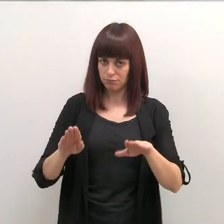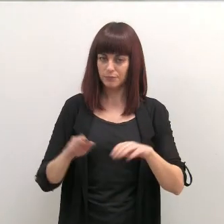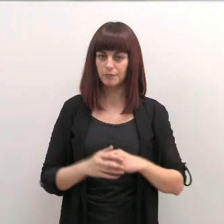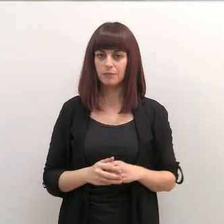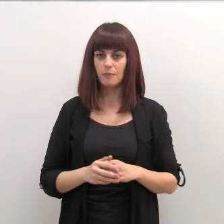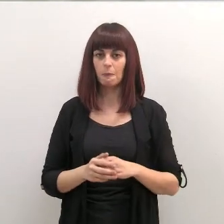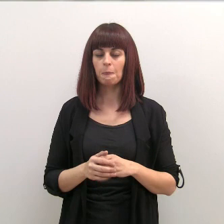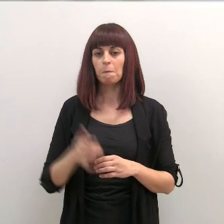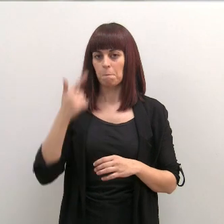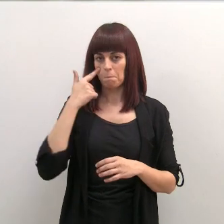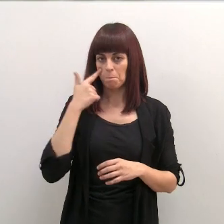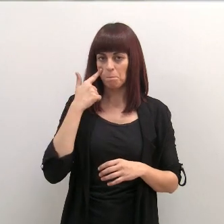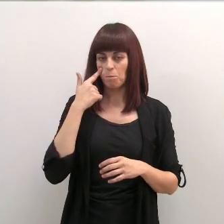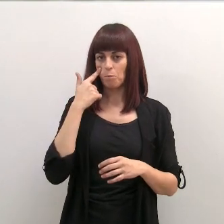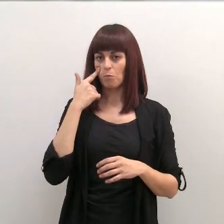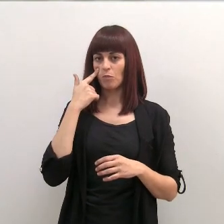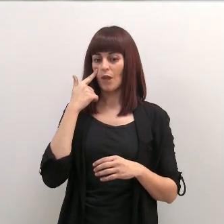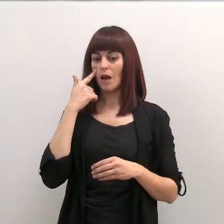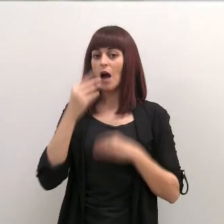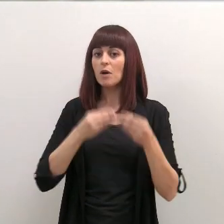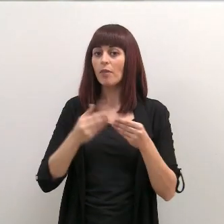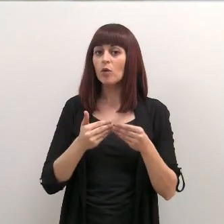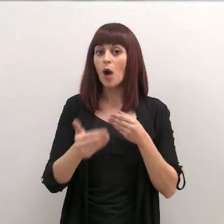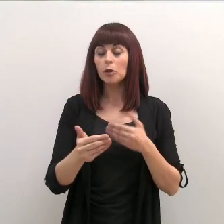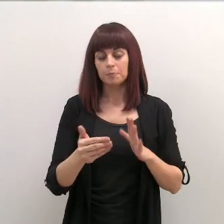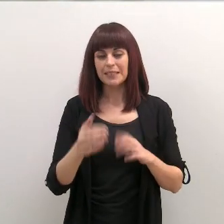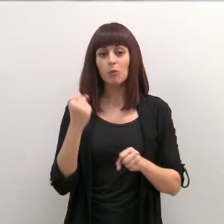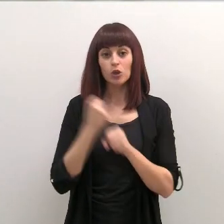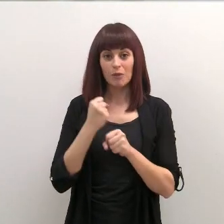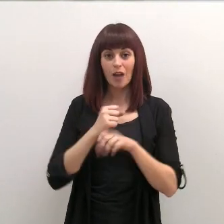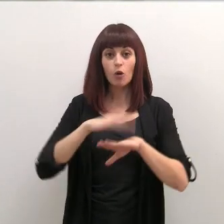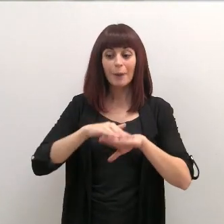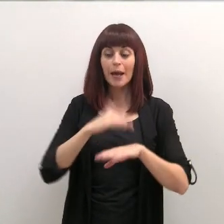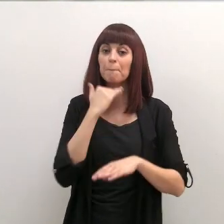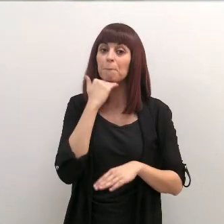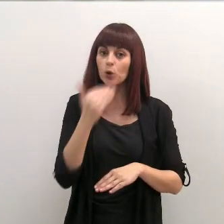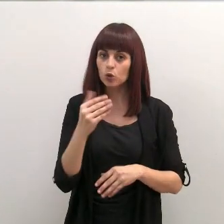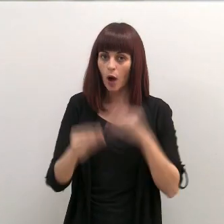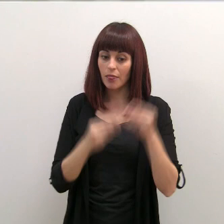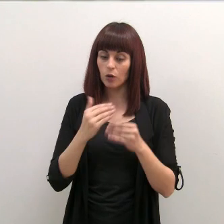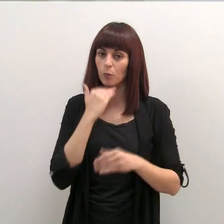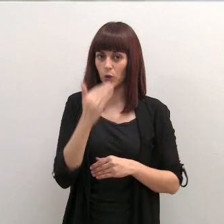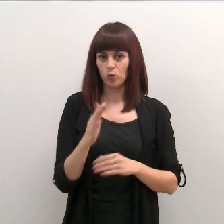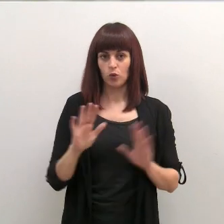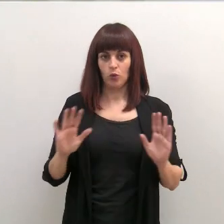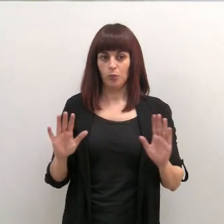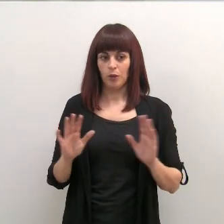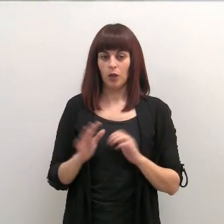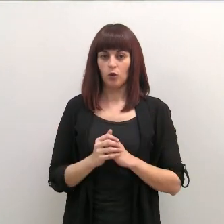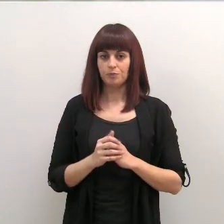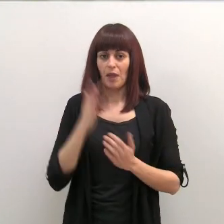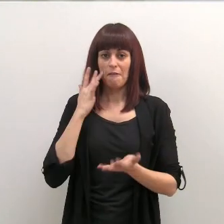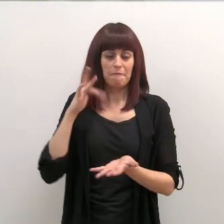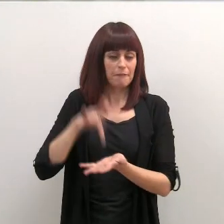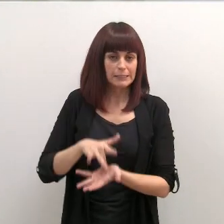a cuándo vamos a hacerlo, se está trabajando para que sea lo más pronto posible, pero no os vamos a dar una cifra, no os vamos a dar una